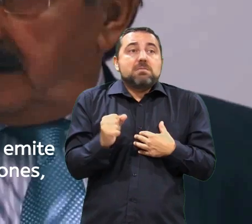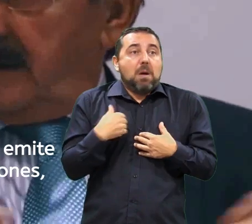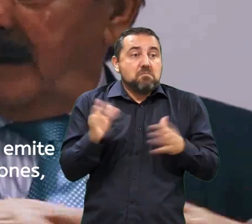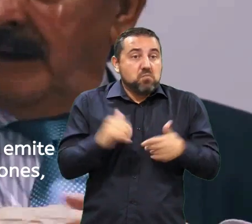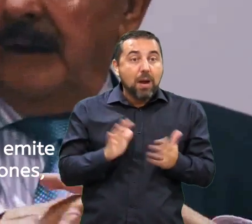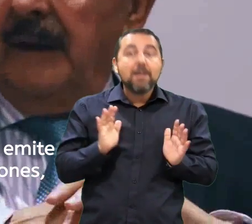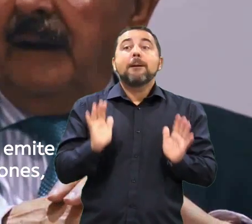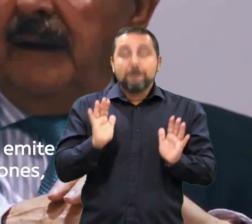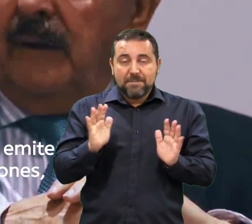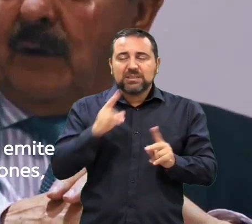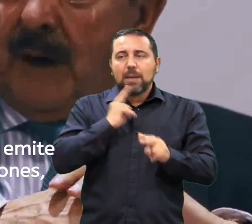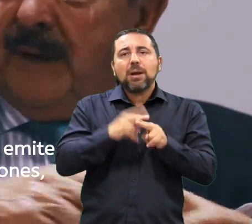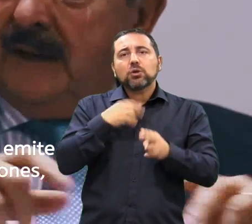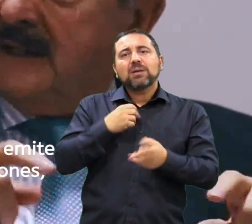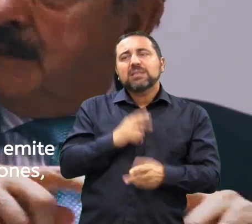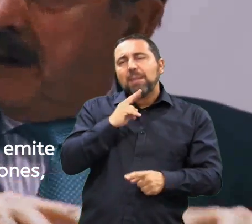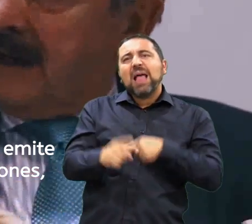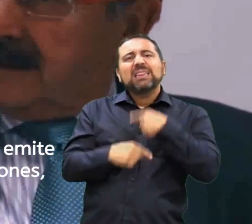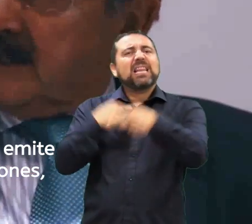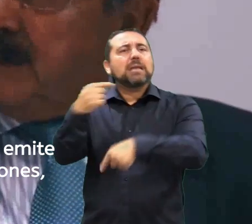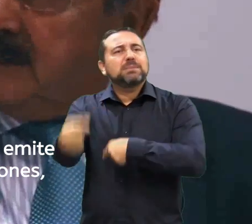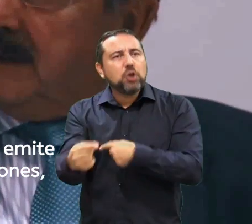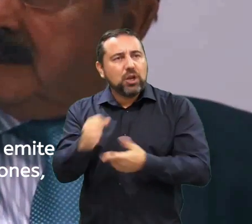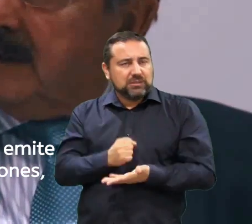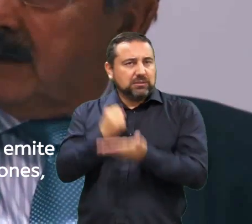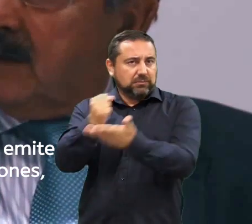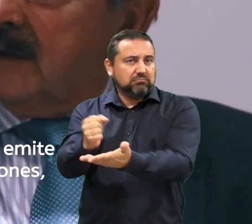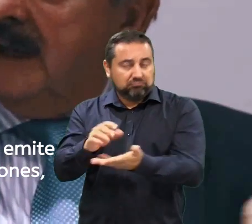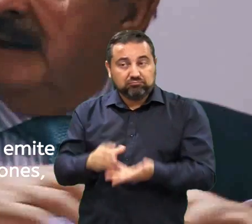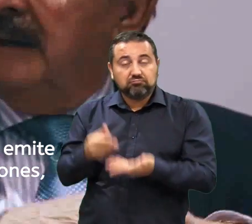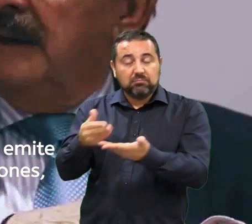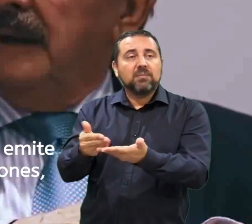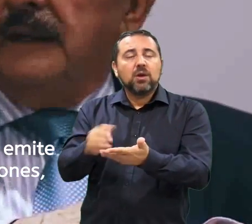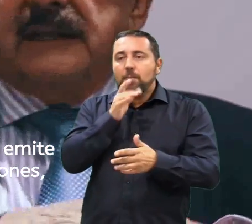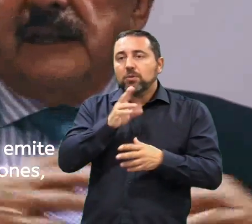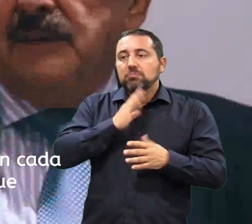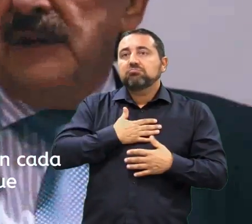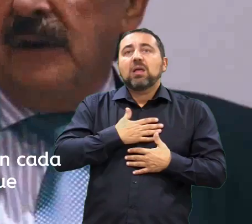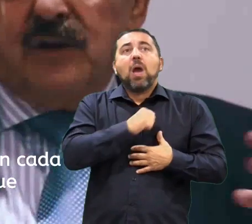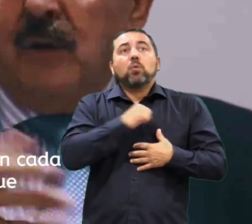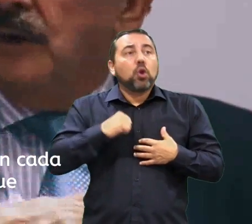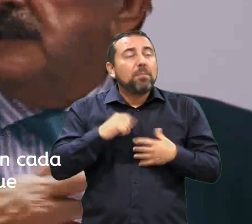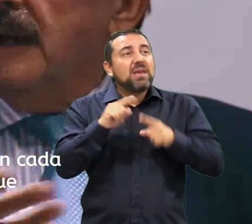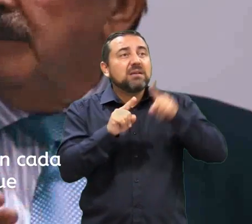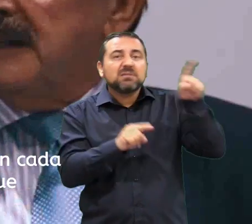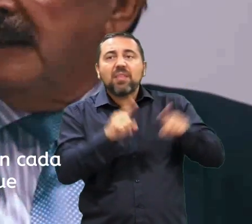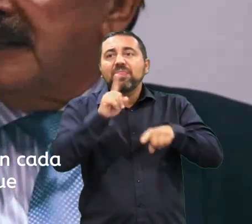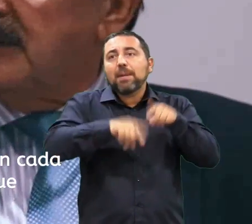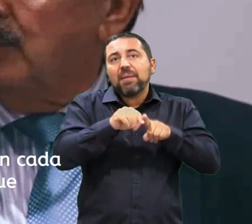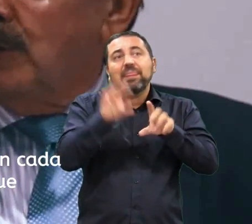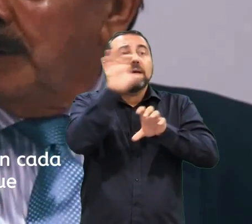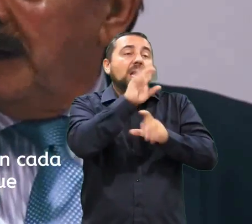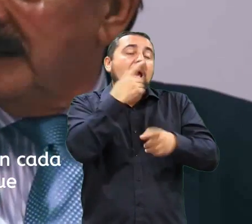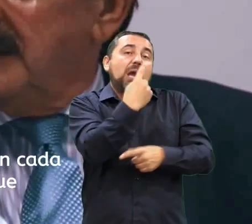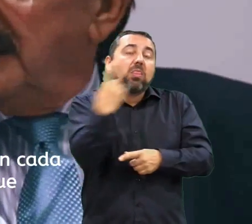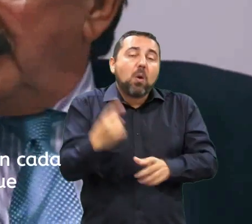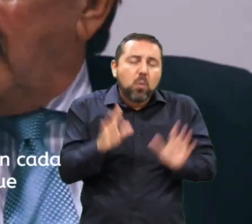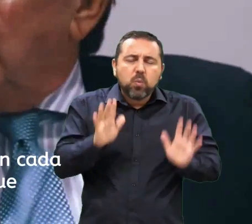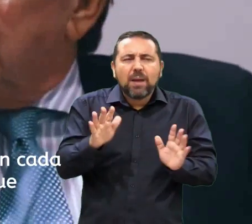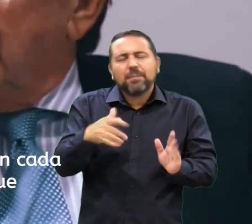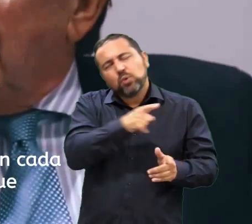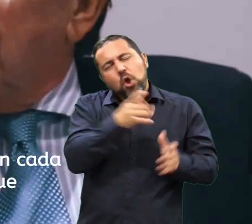IVA, normalmente sí paga transmisiones, quiero recordar, y esas transmisiones, como están pasadas a las